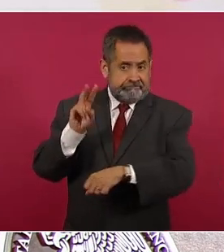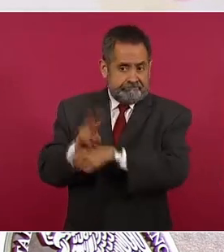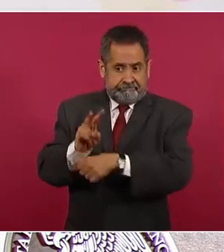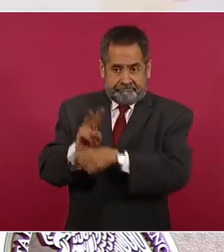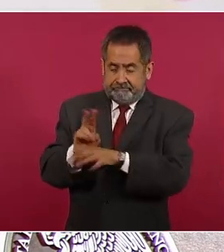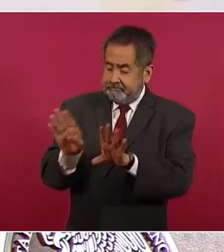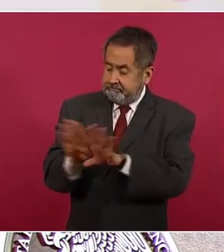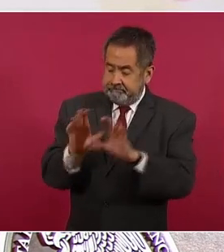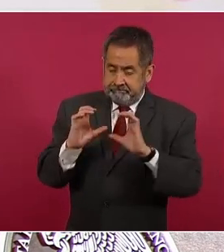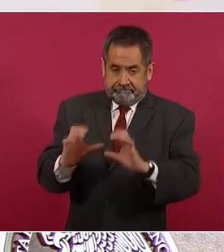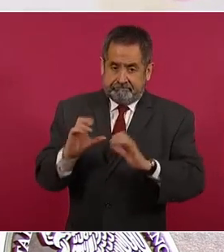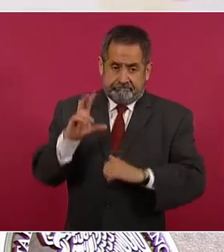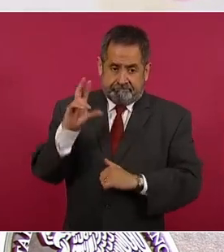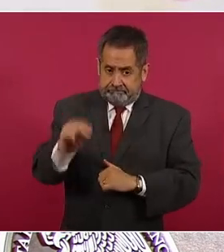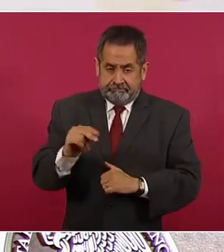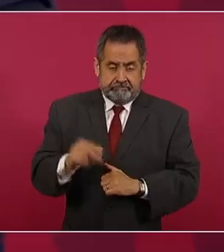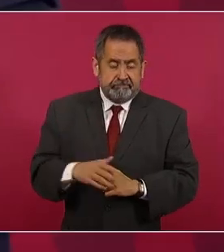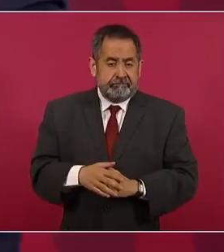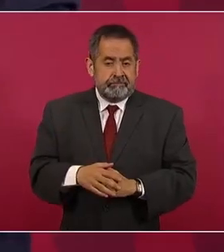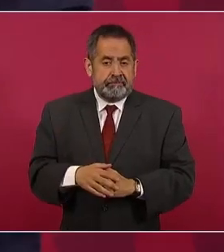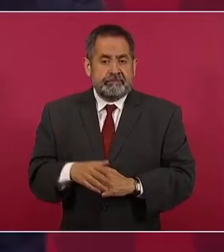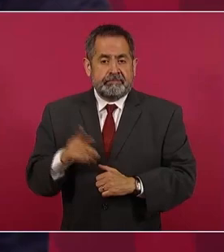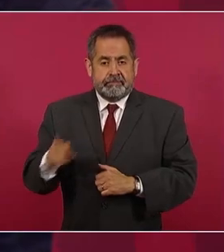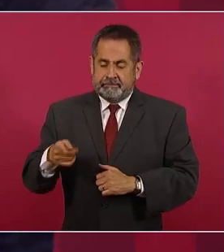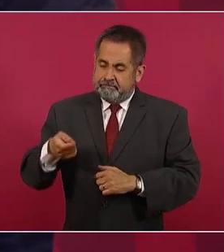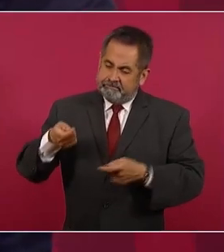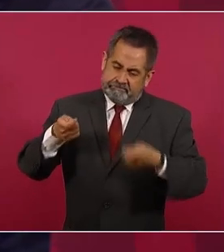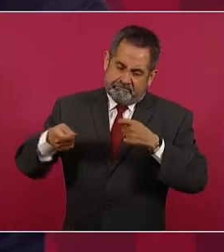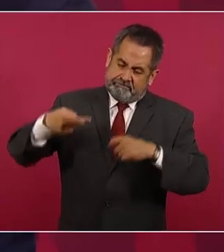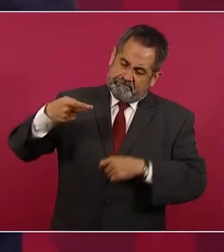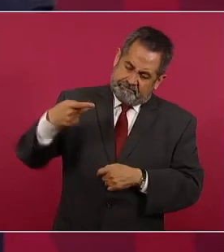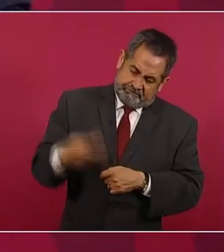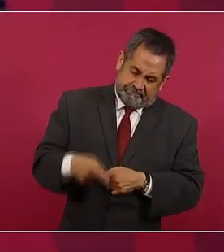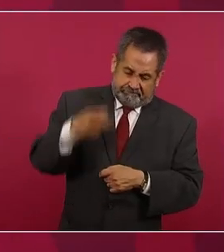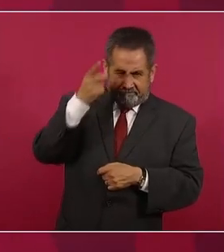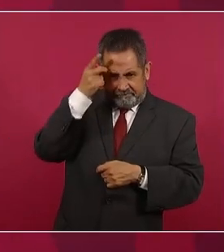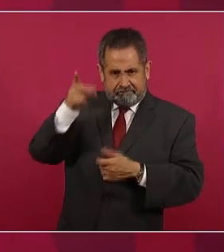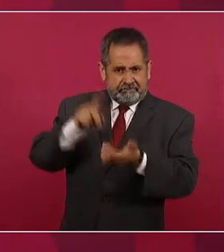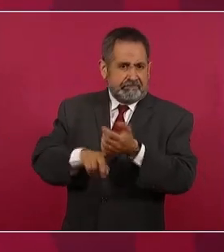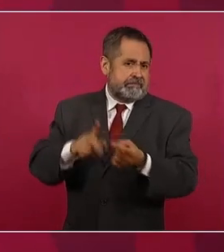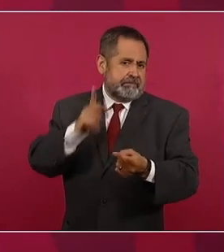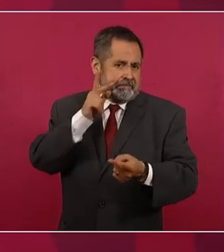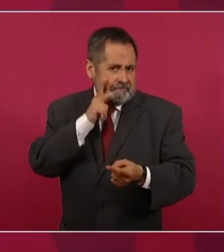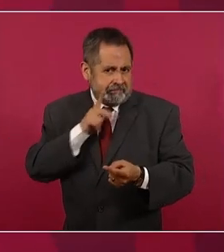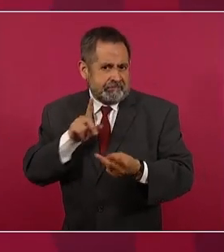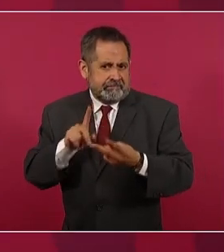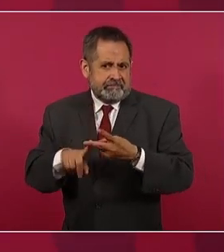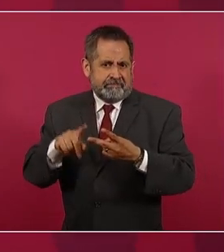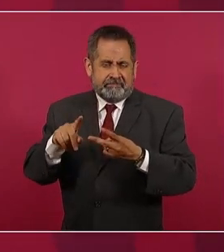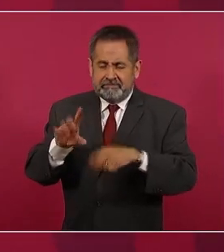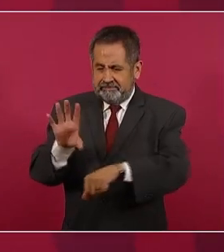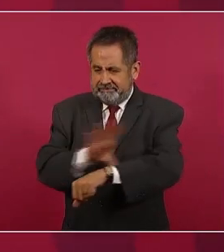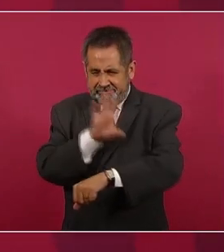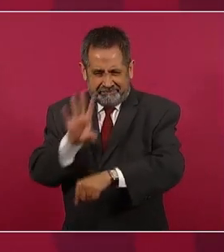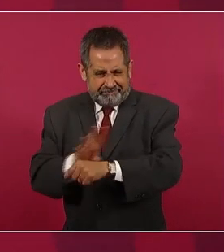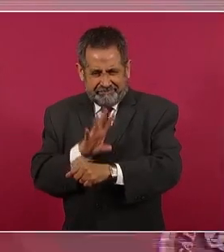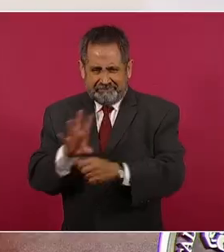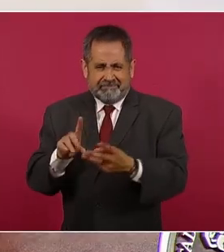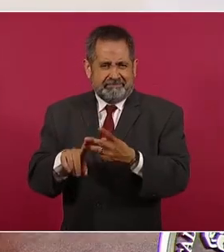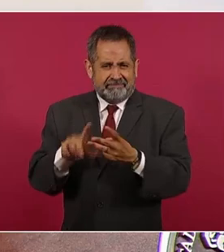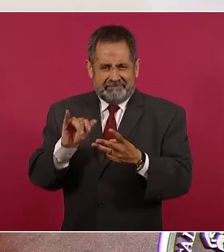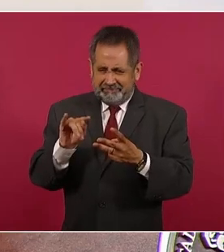reafirme esto, y no solo esto, el dominio de la nación, del petróleo, de la industria eléctrica